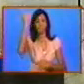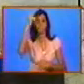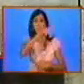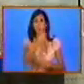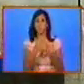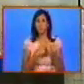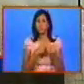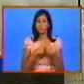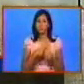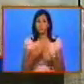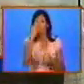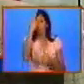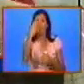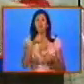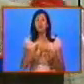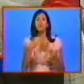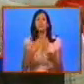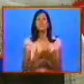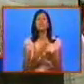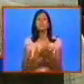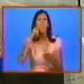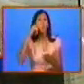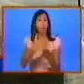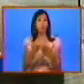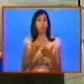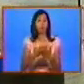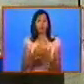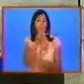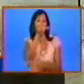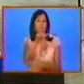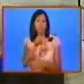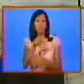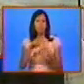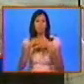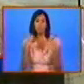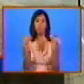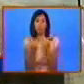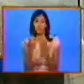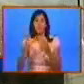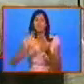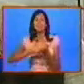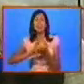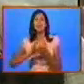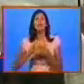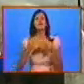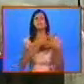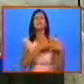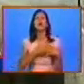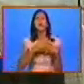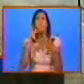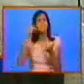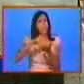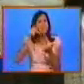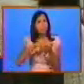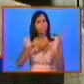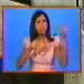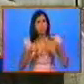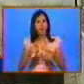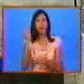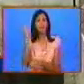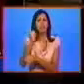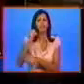los testimonios de los agentes de la Agencia Central de Inteligencia de los Estados Unidos participando en